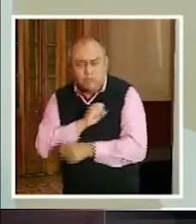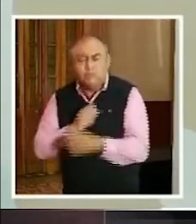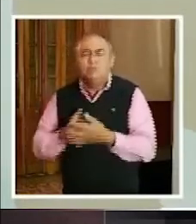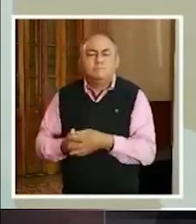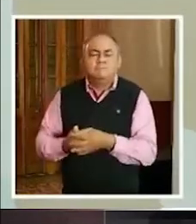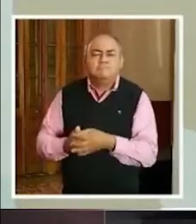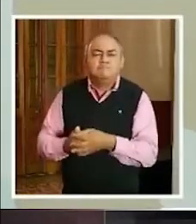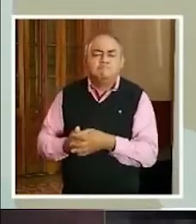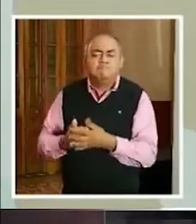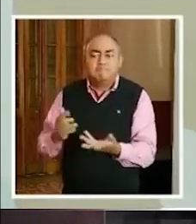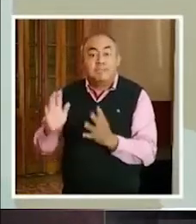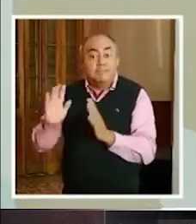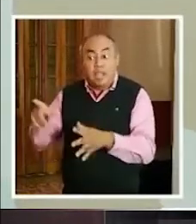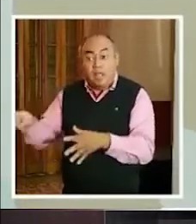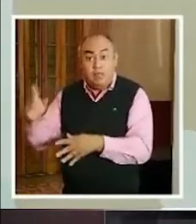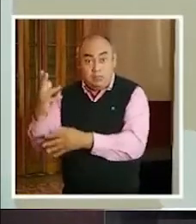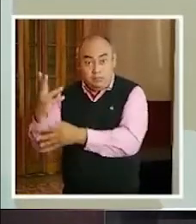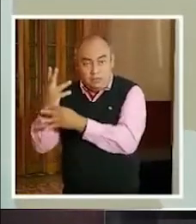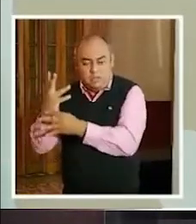nos avaló